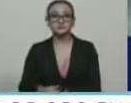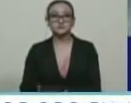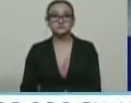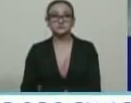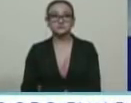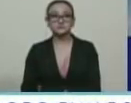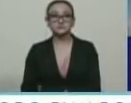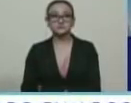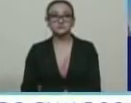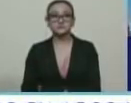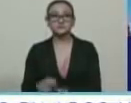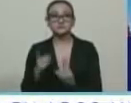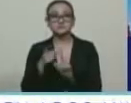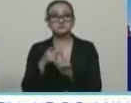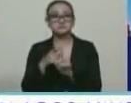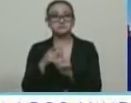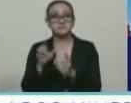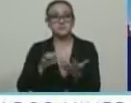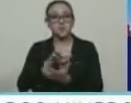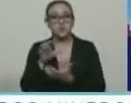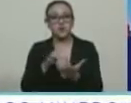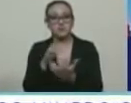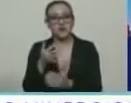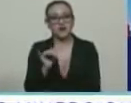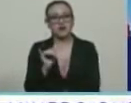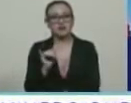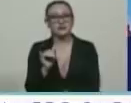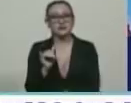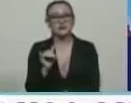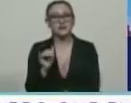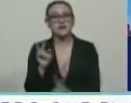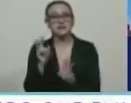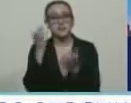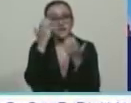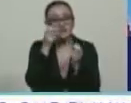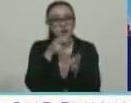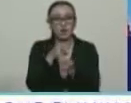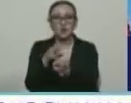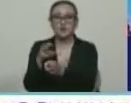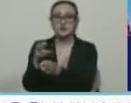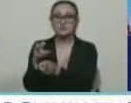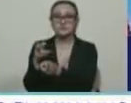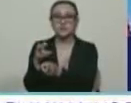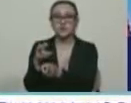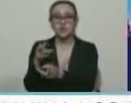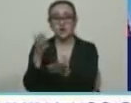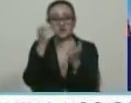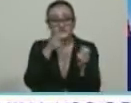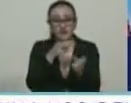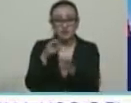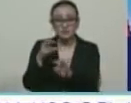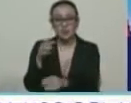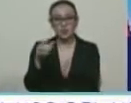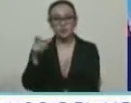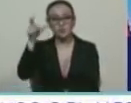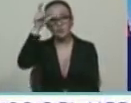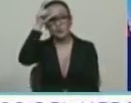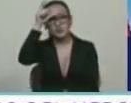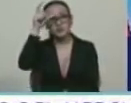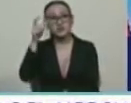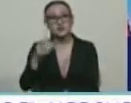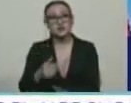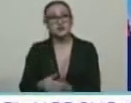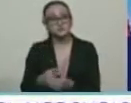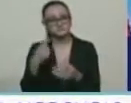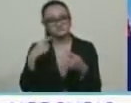hoy en día uno de los principales problemas que estamos enfrentando es el terrorismo. El terrorismo en Turquía, PKK,